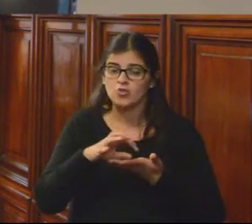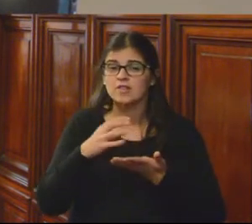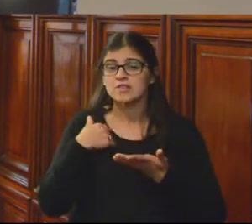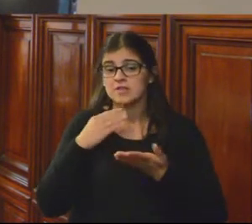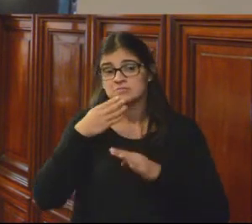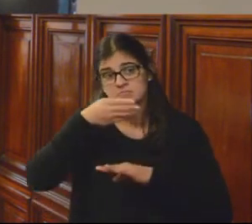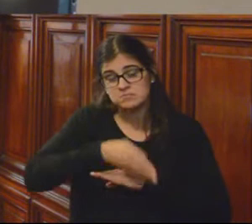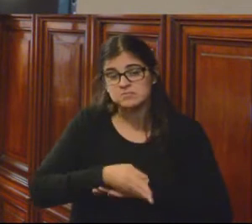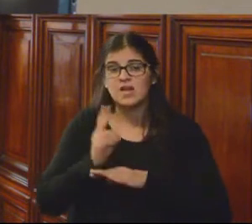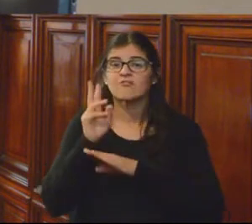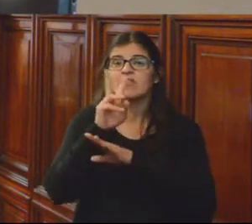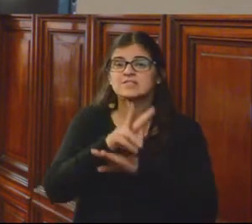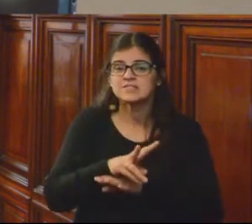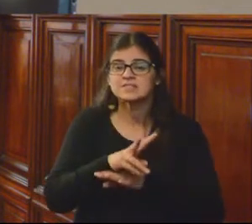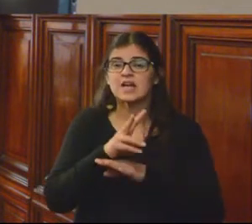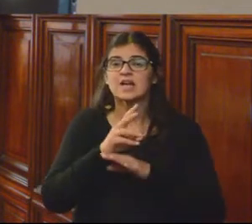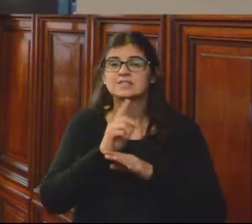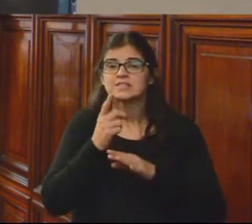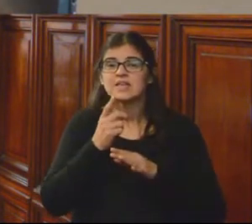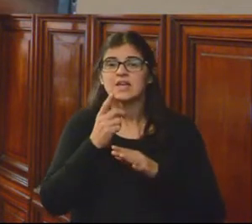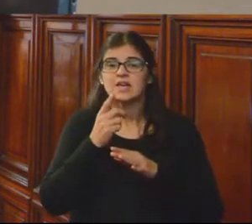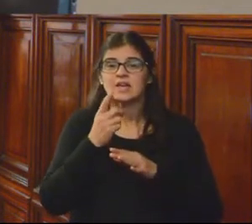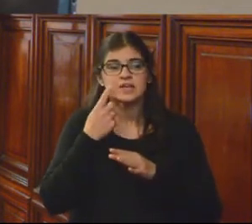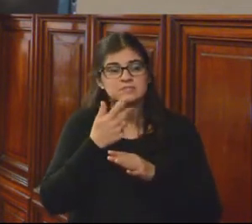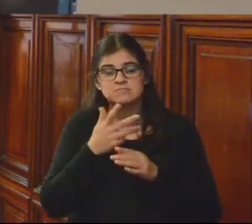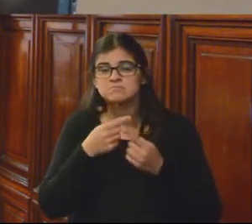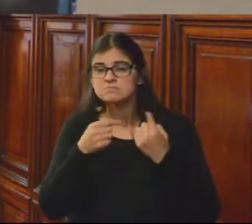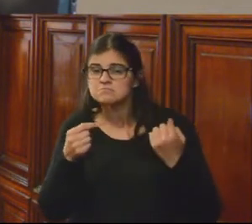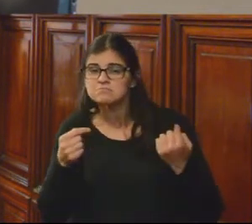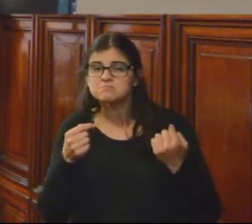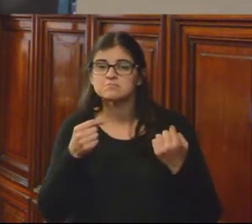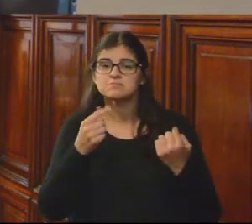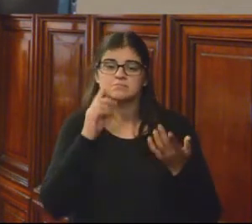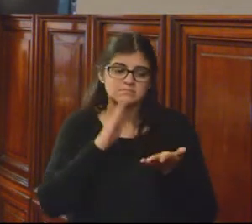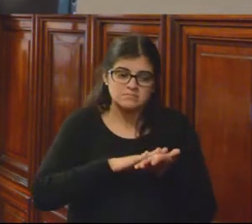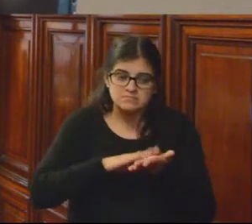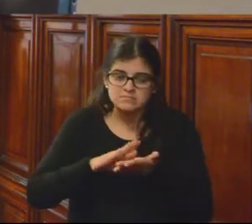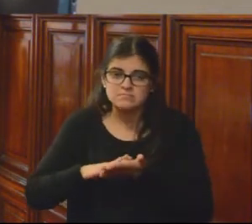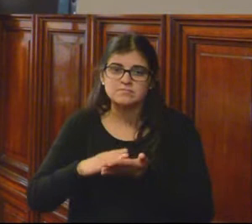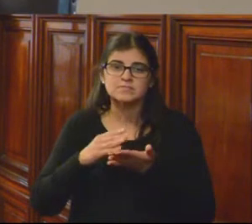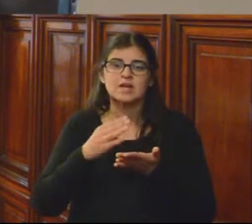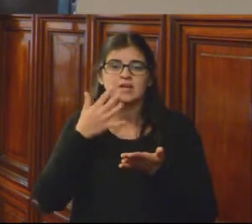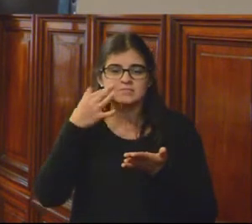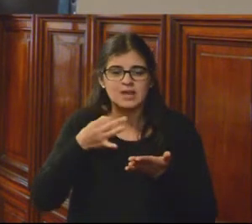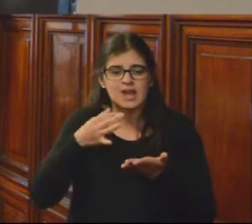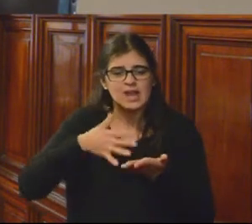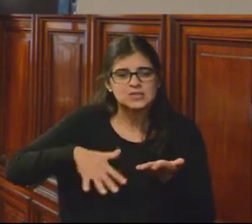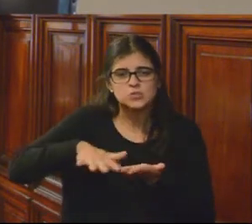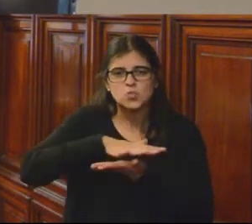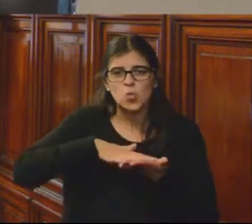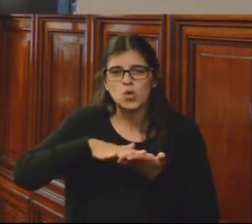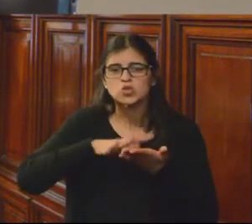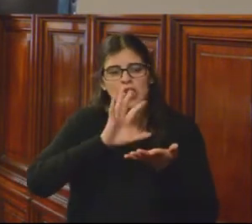a los países y documentar a través de las visitas in loco para constatar las condiciones en los